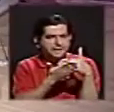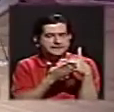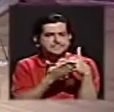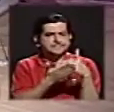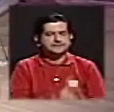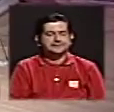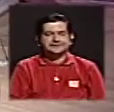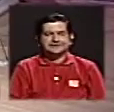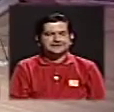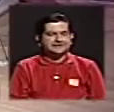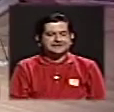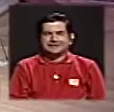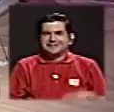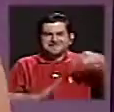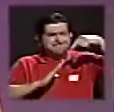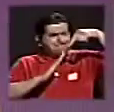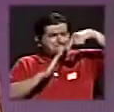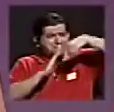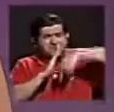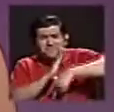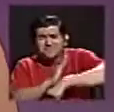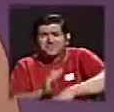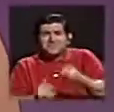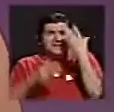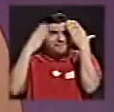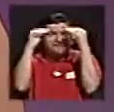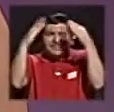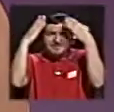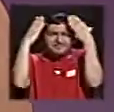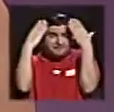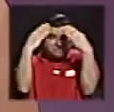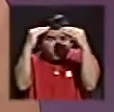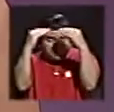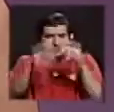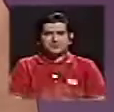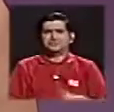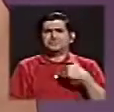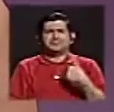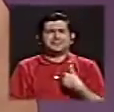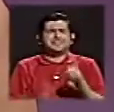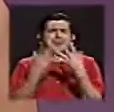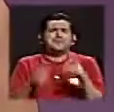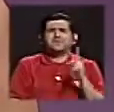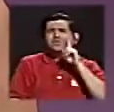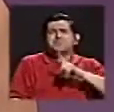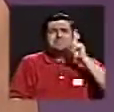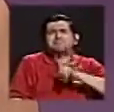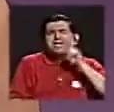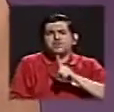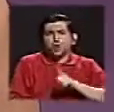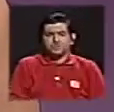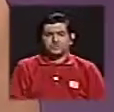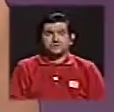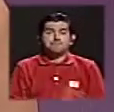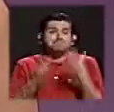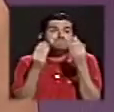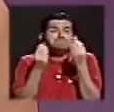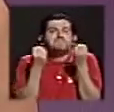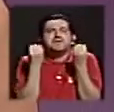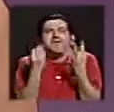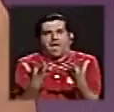una tremenda, profunda falta de información. Tenemos demasiados mitos, tenemos demasiados